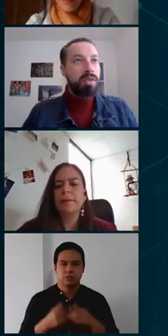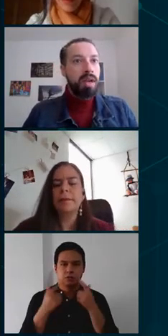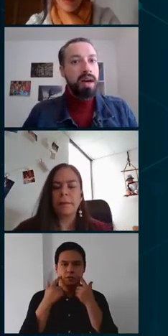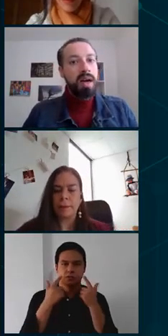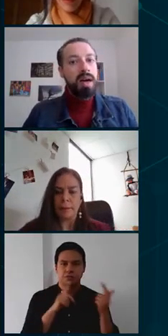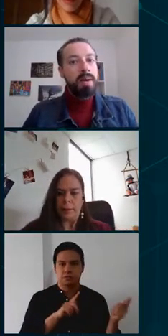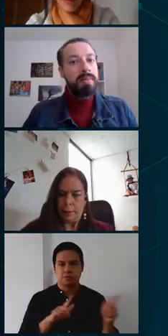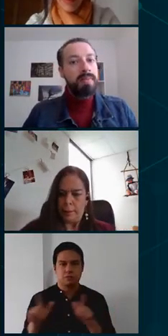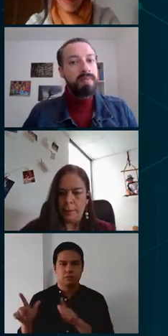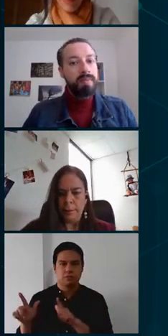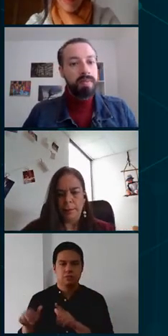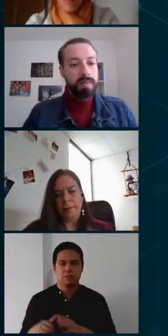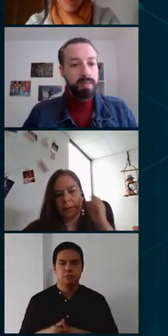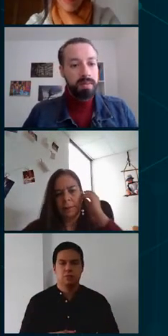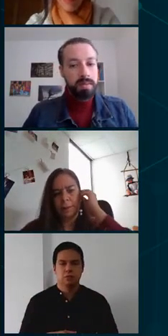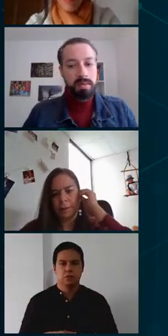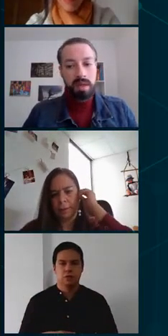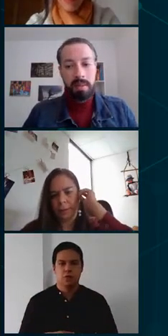Tenemos a